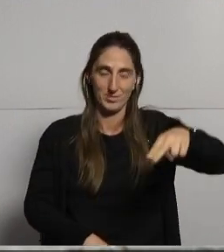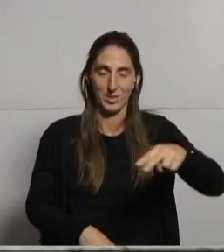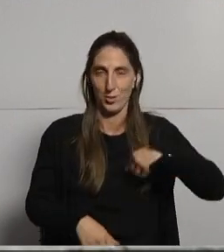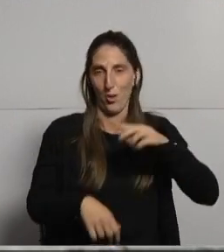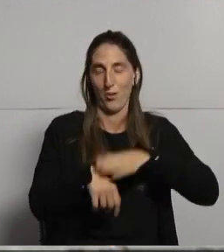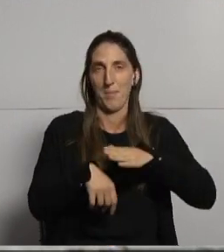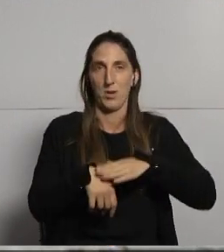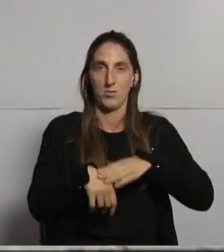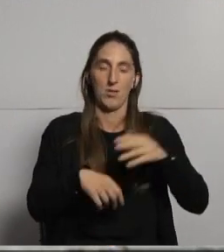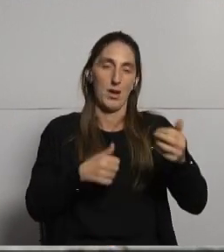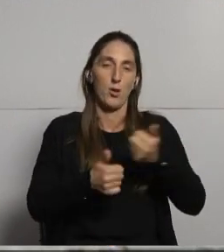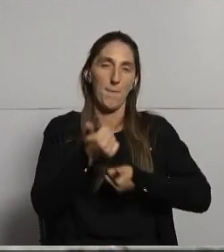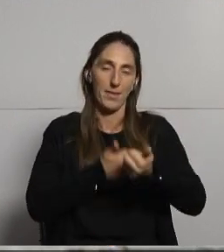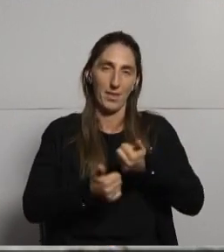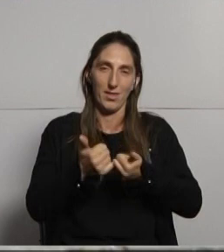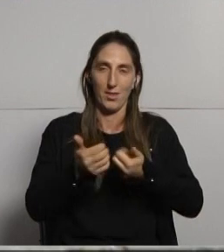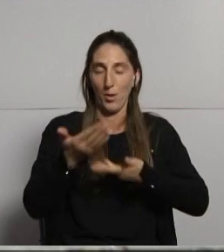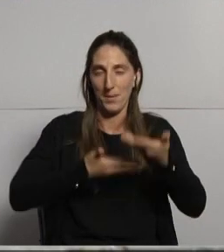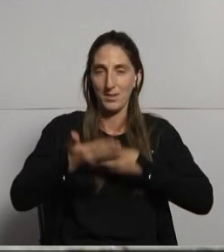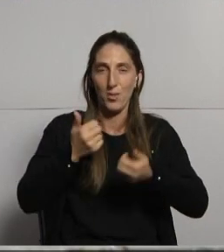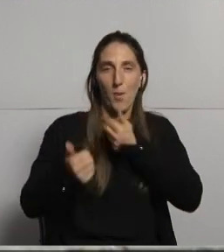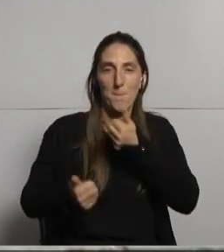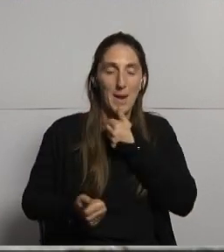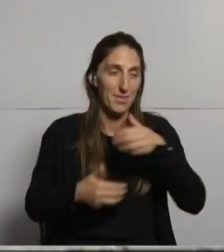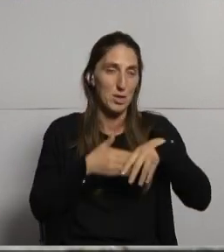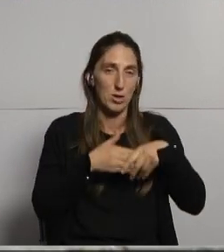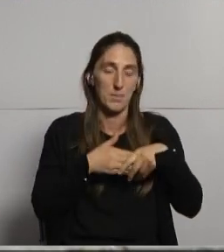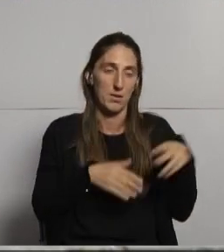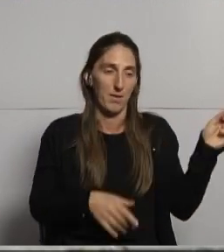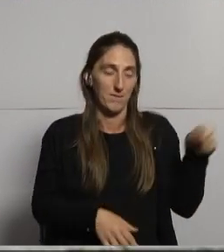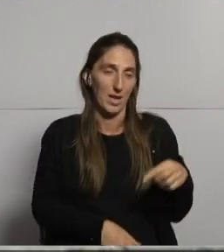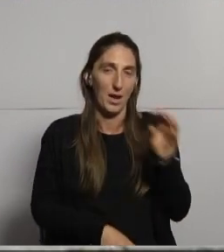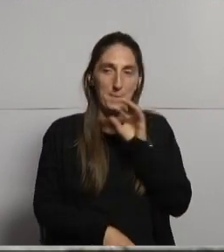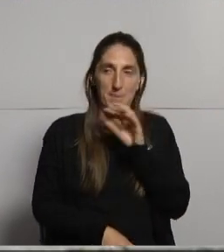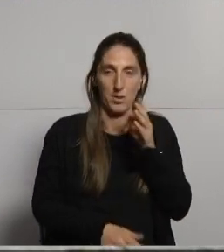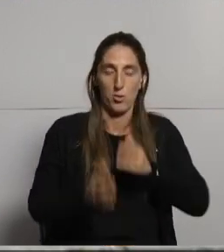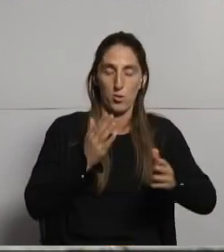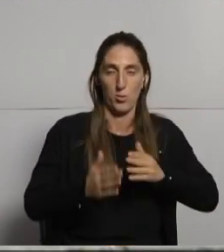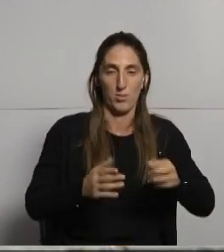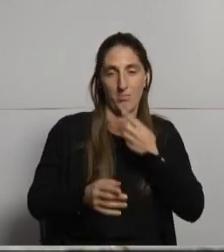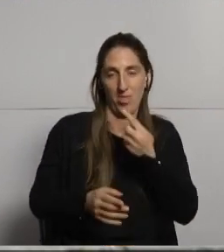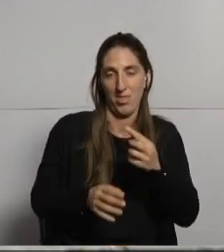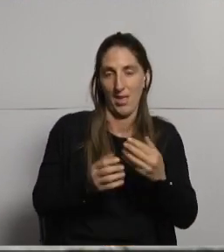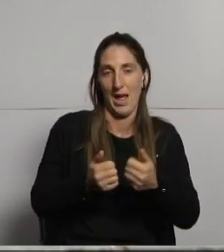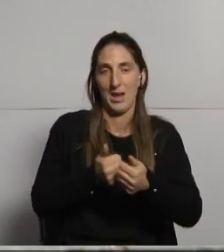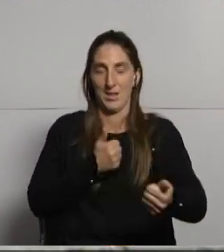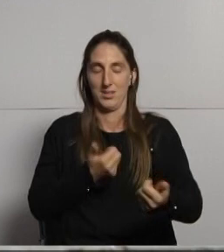irresponsablemente compartiendo unos mates con amigos y que venga un perrito robot a decirme aléjense un poco. Me pareció que